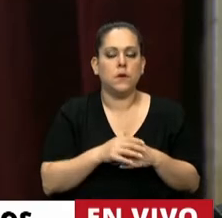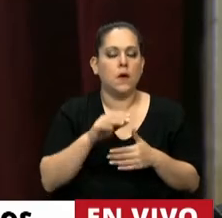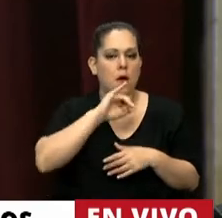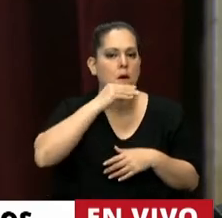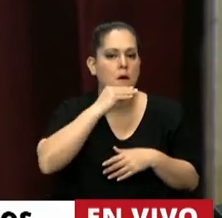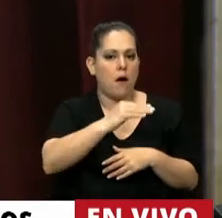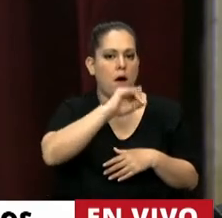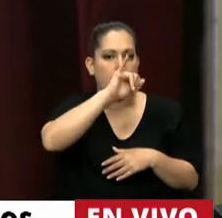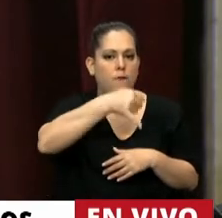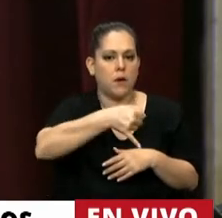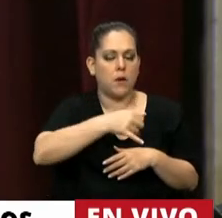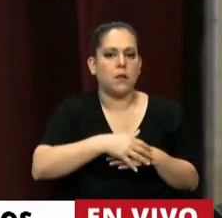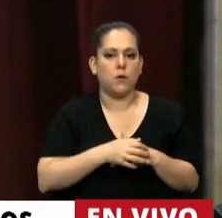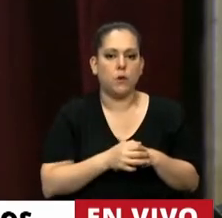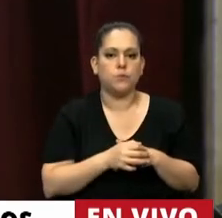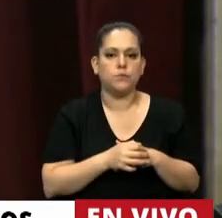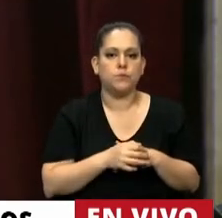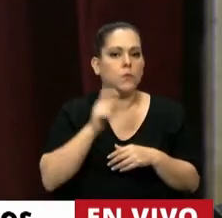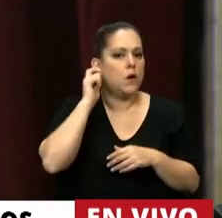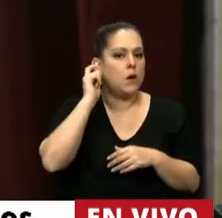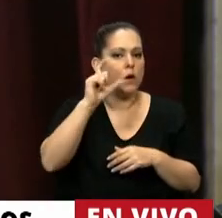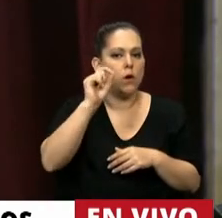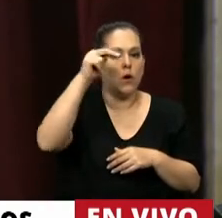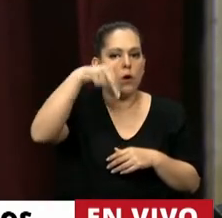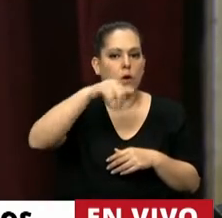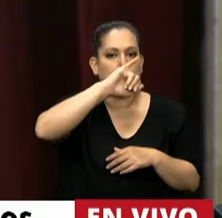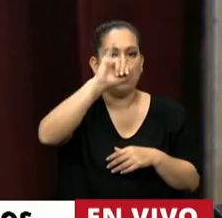Afirmativo el voto del diputado González Pablo.